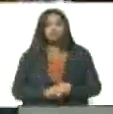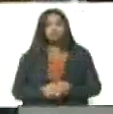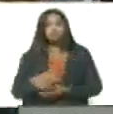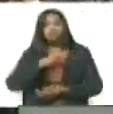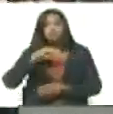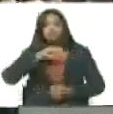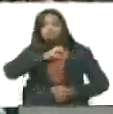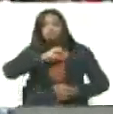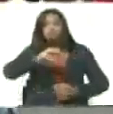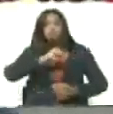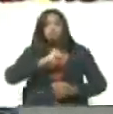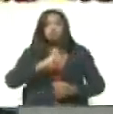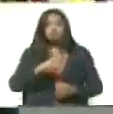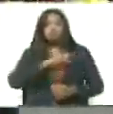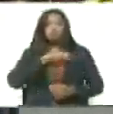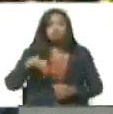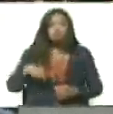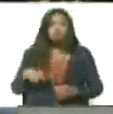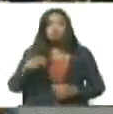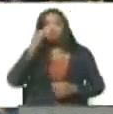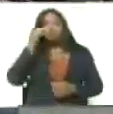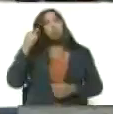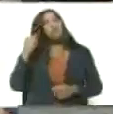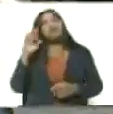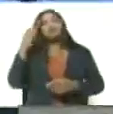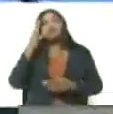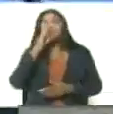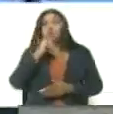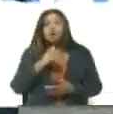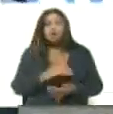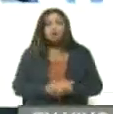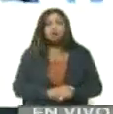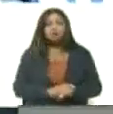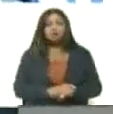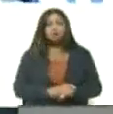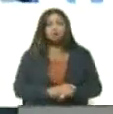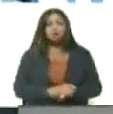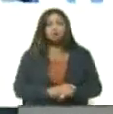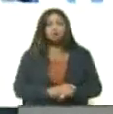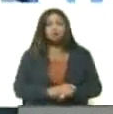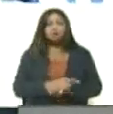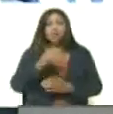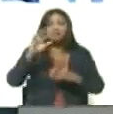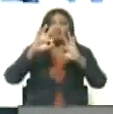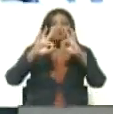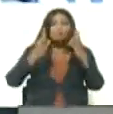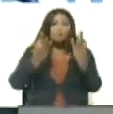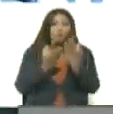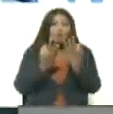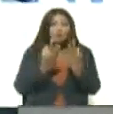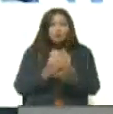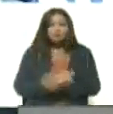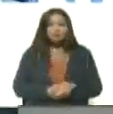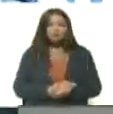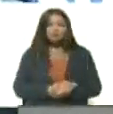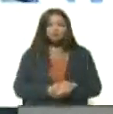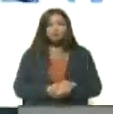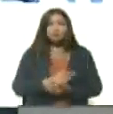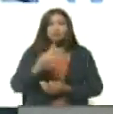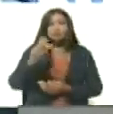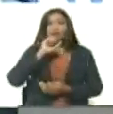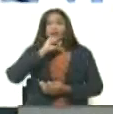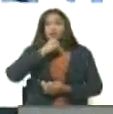Somos nosotras y nosotros, sin duda alguna, esa familia, esa